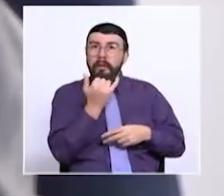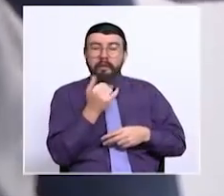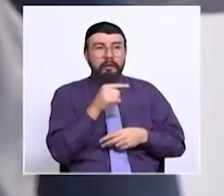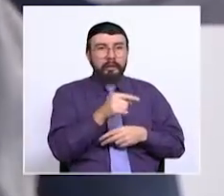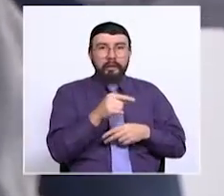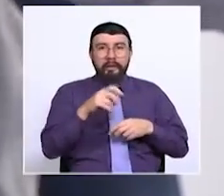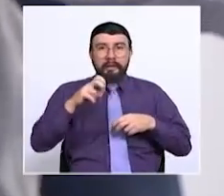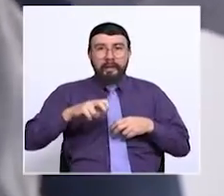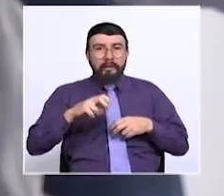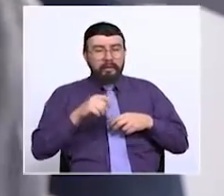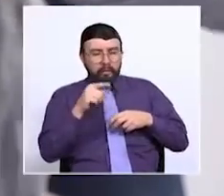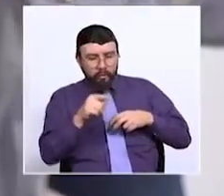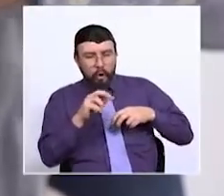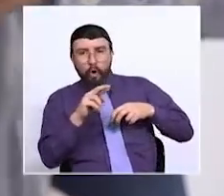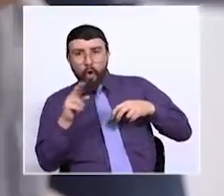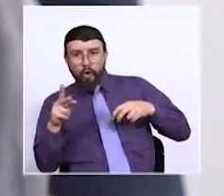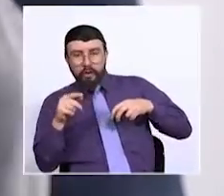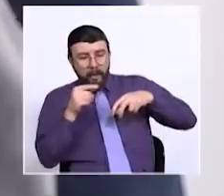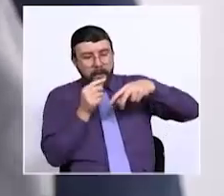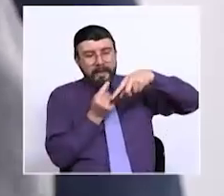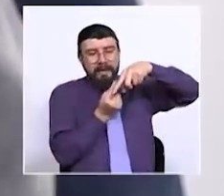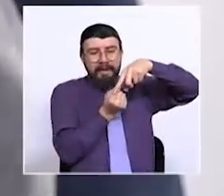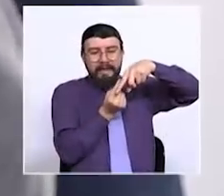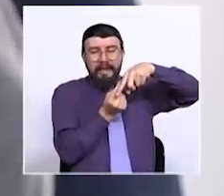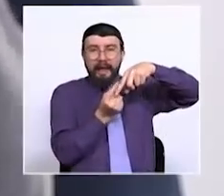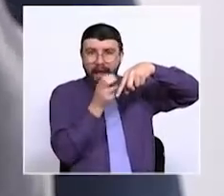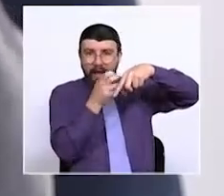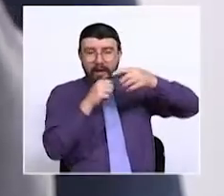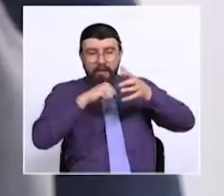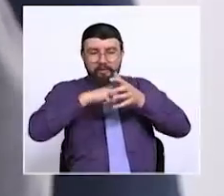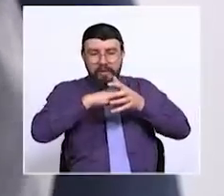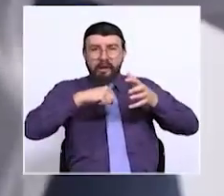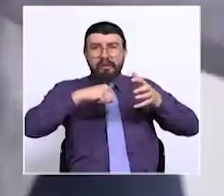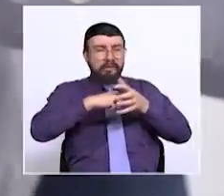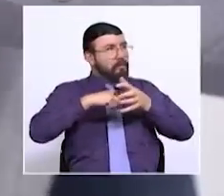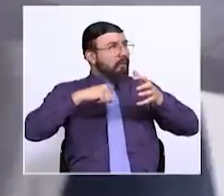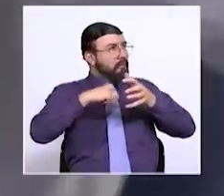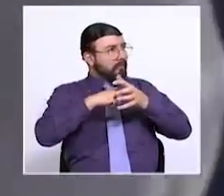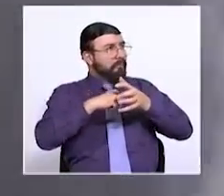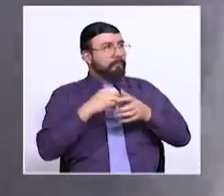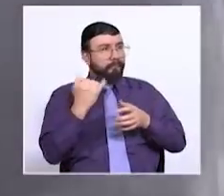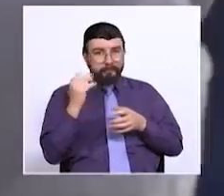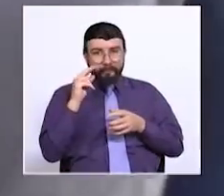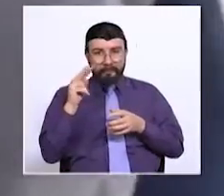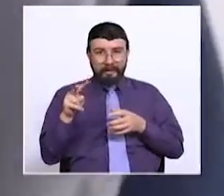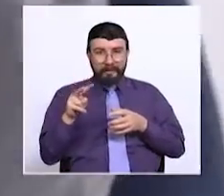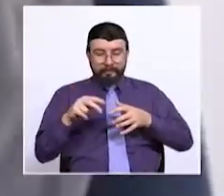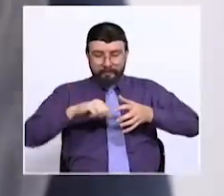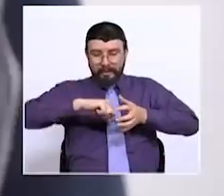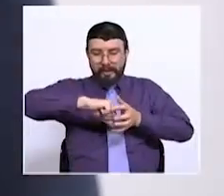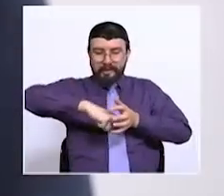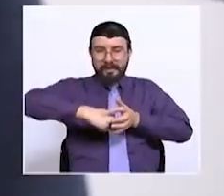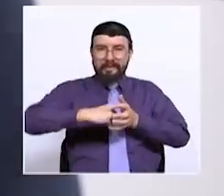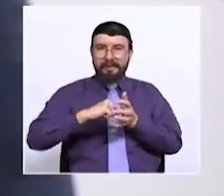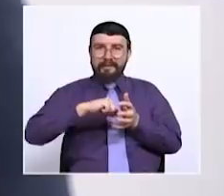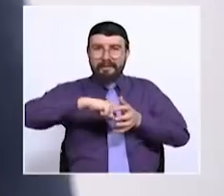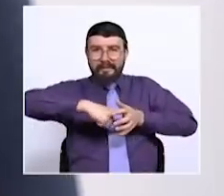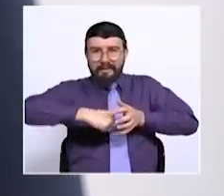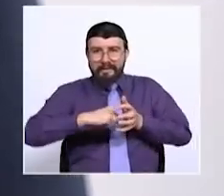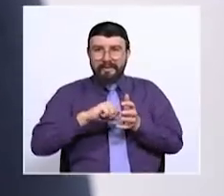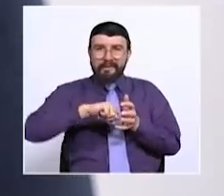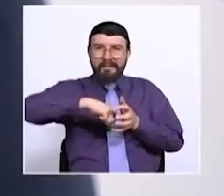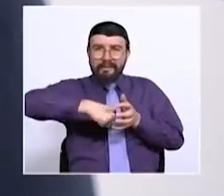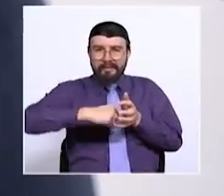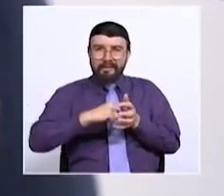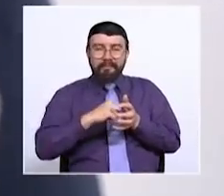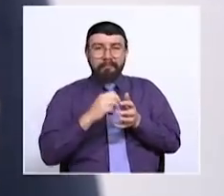rozar con esta otra que está acá internamente. Perdón, mira, esta es la rótula, digamos en el caso de la rodilla, esta es la